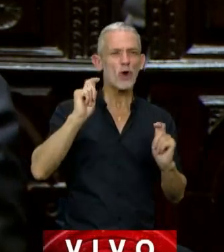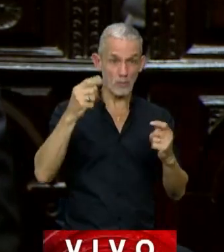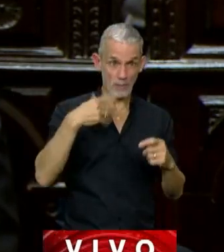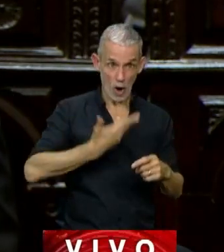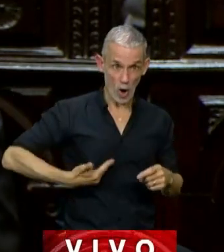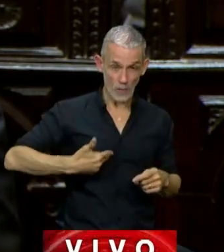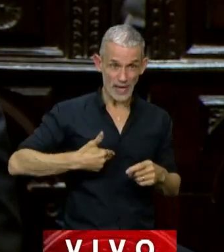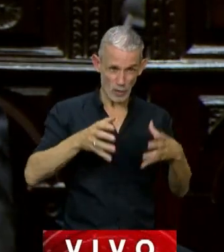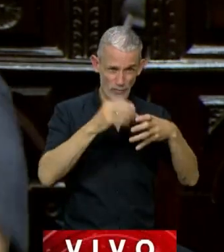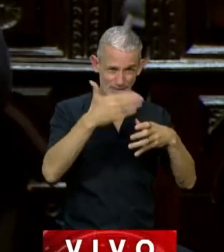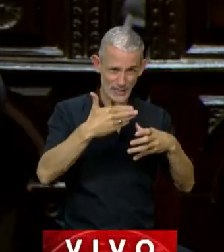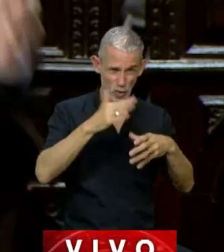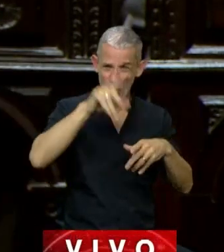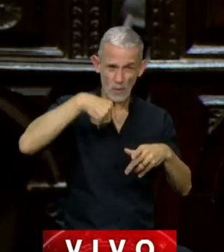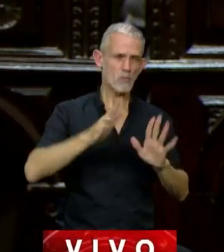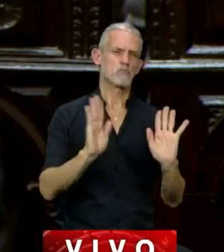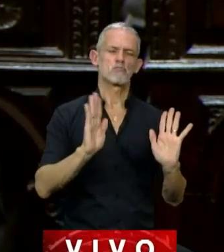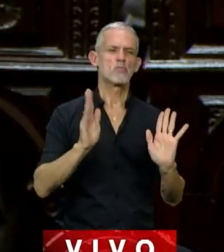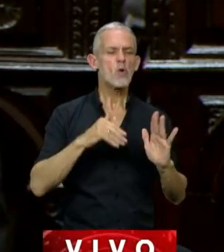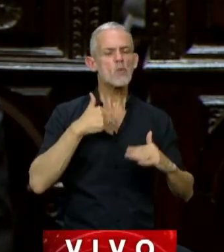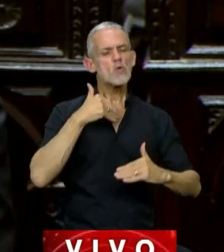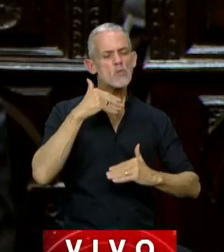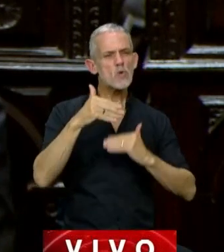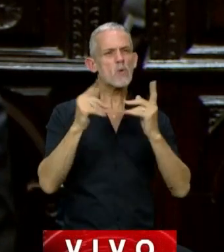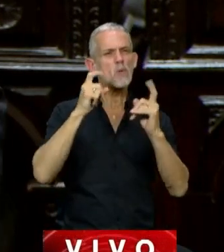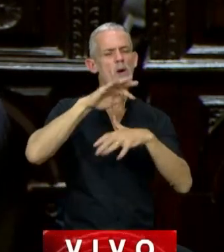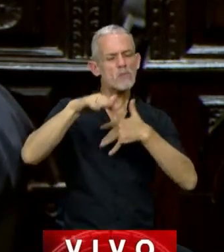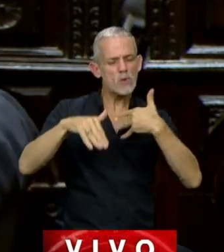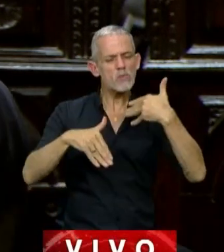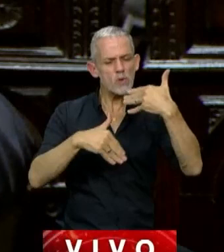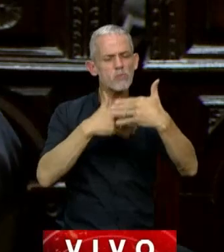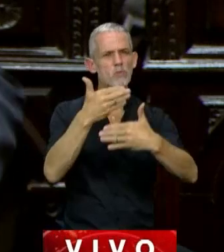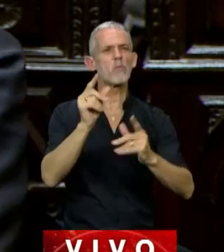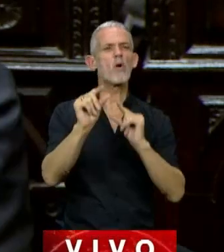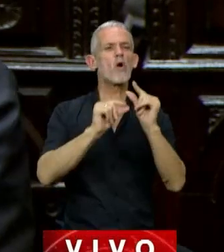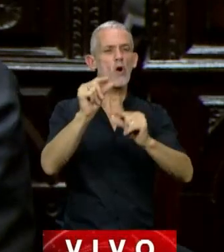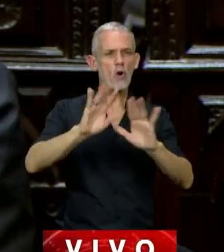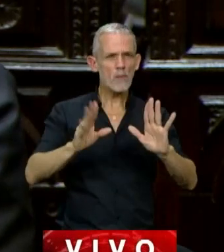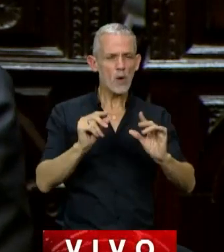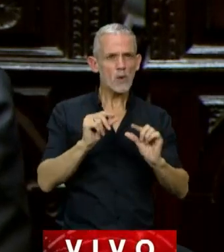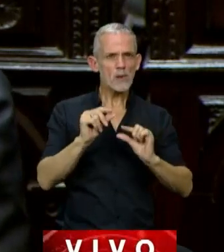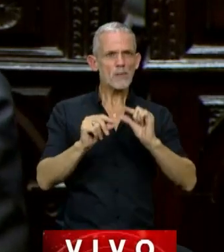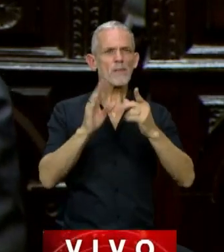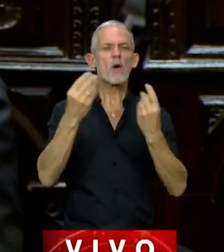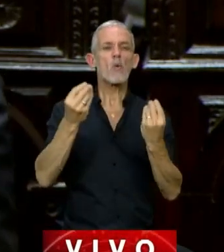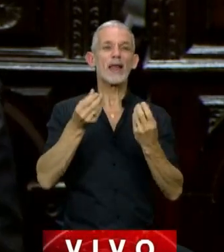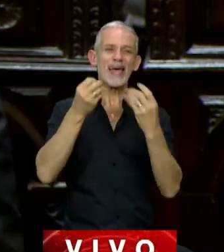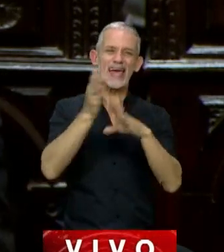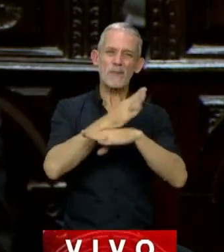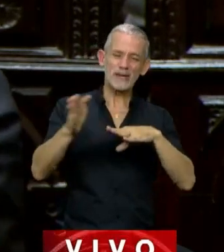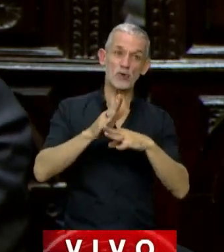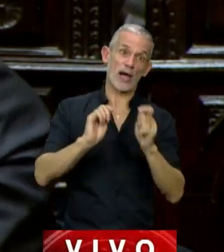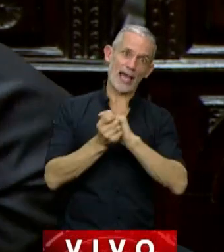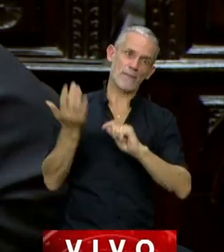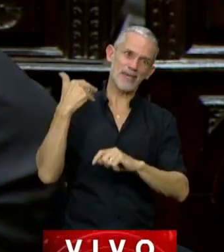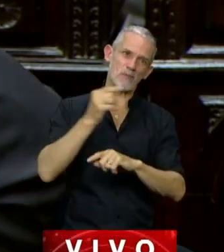inventó el gobierno del Frente de Todos. Es una crisis que se fue gestando y, entre otras cosas, se fue gestando con la gestión del gobierno de